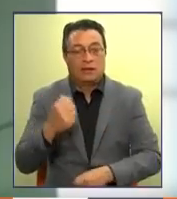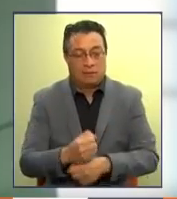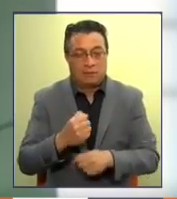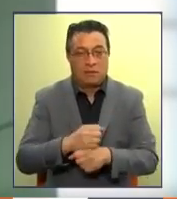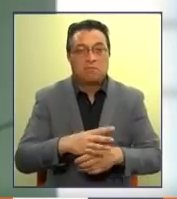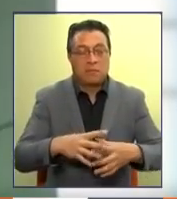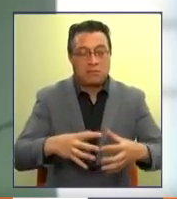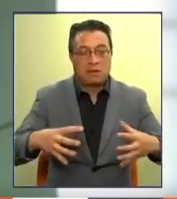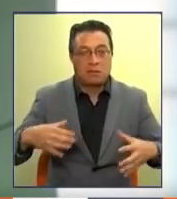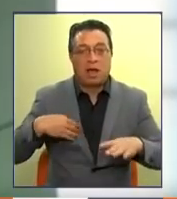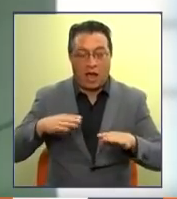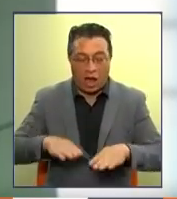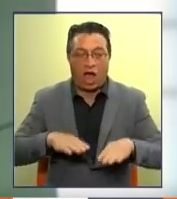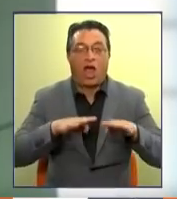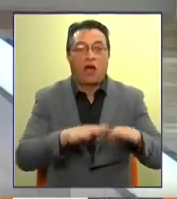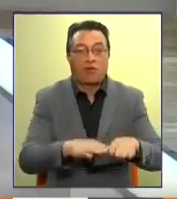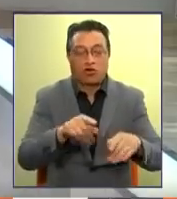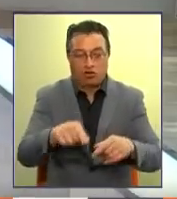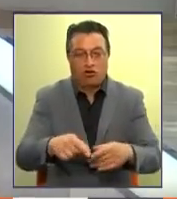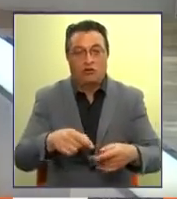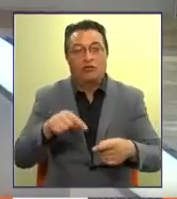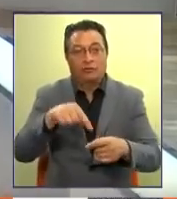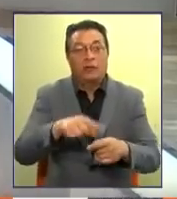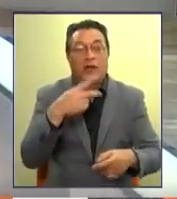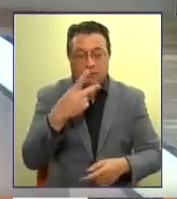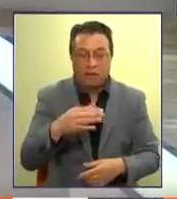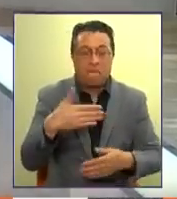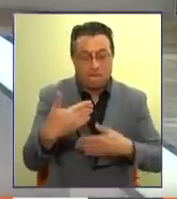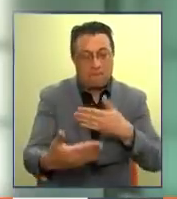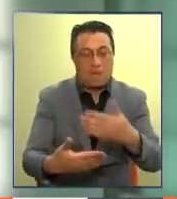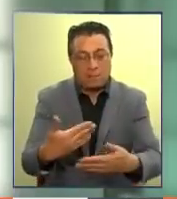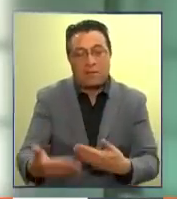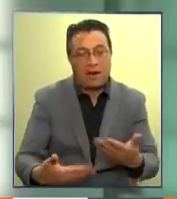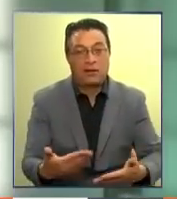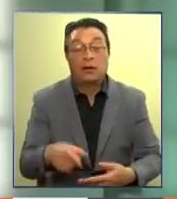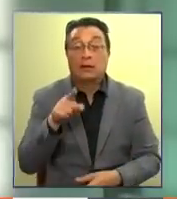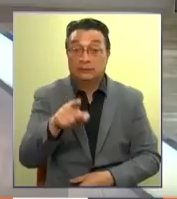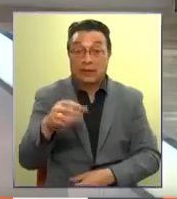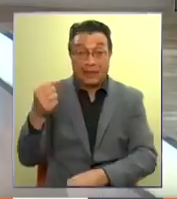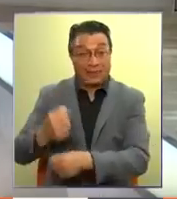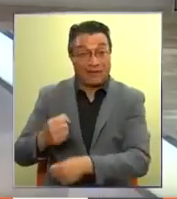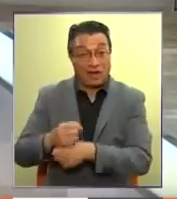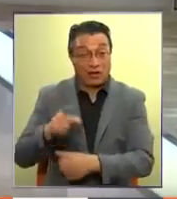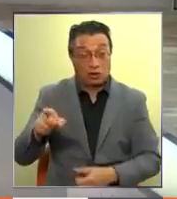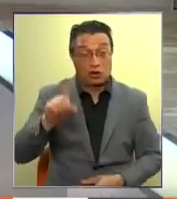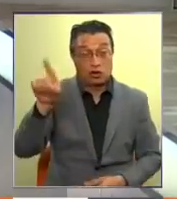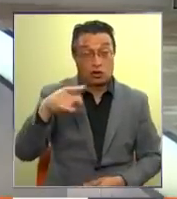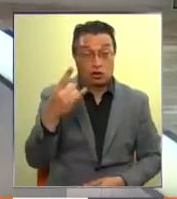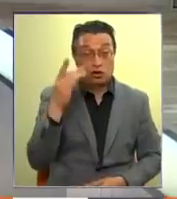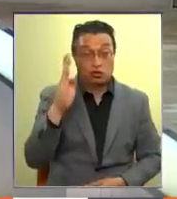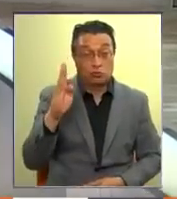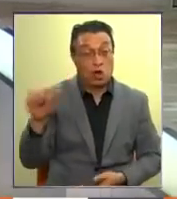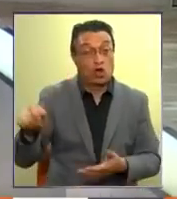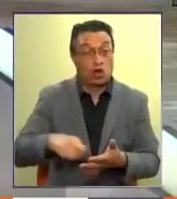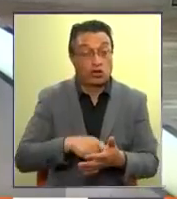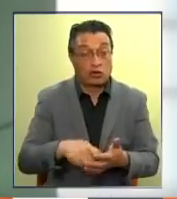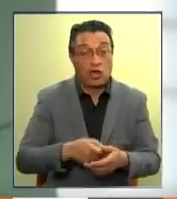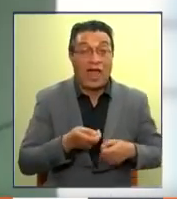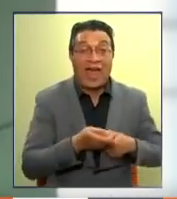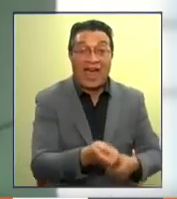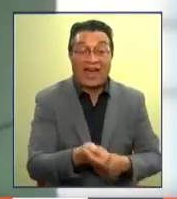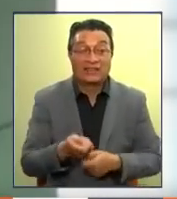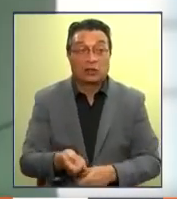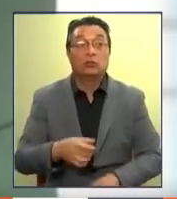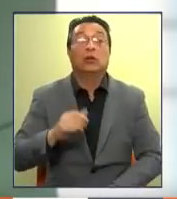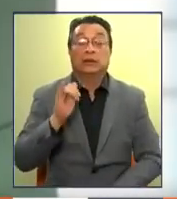este apoyo adicional en las estaciones y así ya vamos a seguir avanzando. O sea, porque estos son trabajadores que son subcontratados, entiendo, para el aseo. Claro,